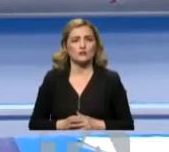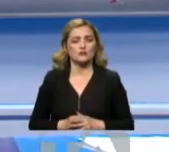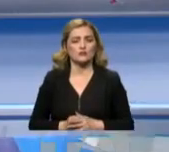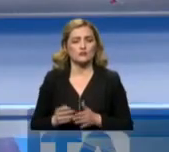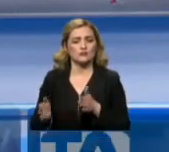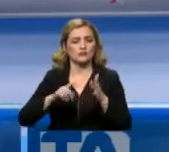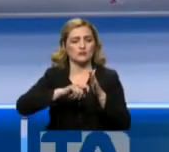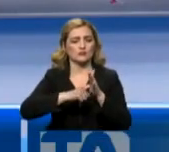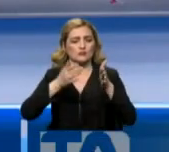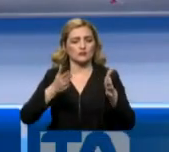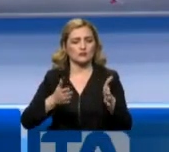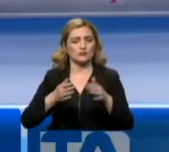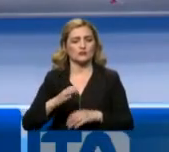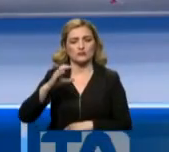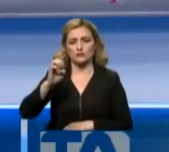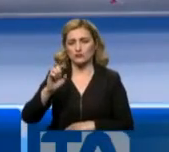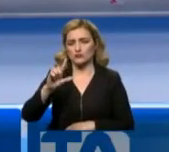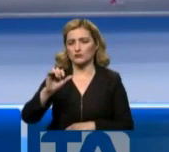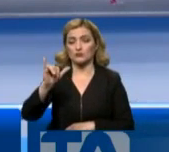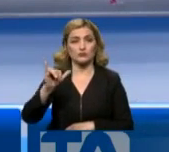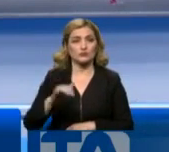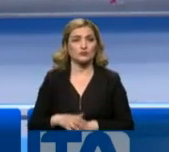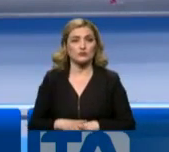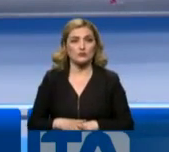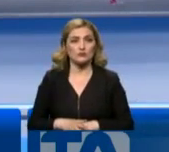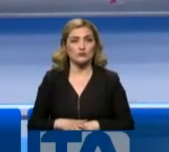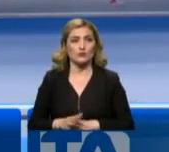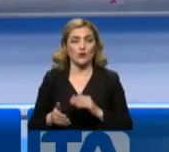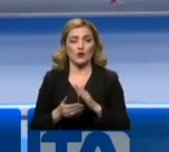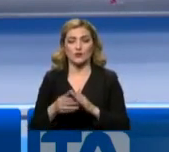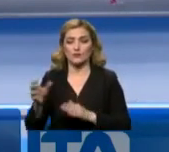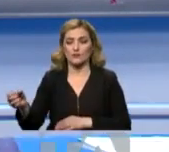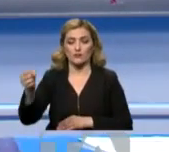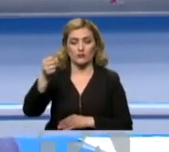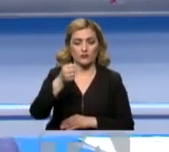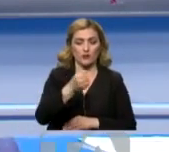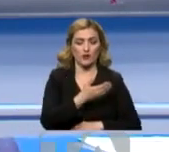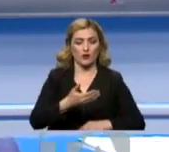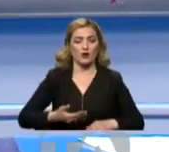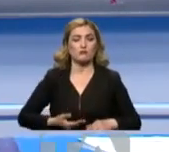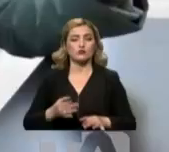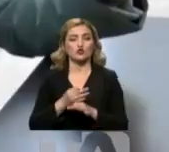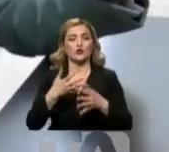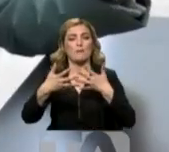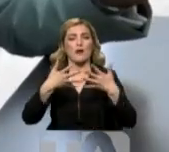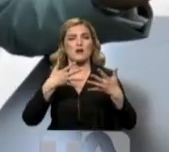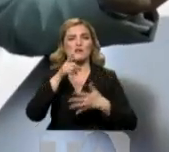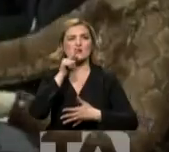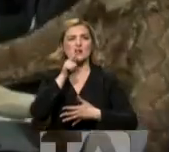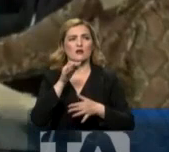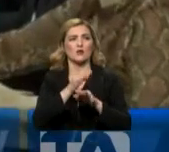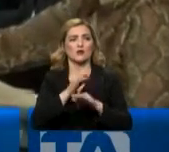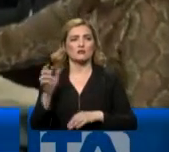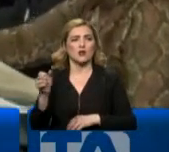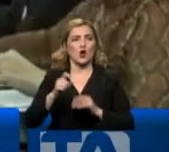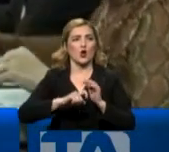El Contralor General del Estado, Pablo Celi, volvió a ser elegido presidente de la función de transparencia. Fue elegido por los titulares de las funciones